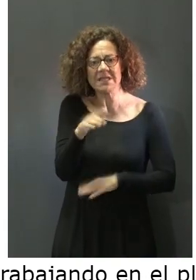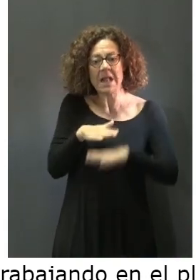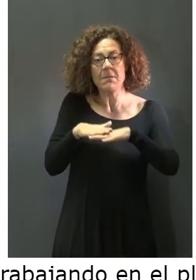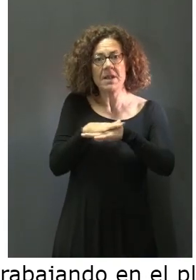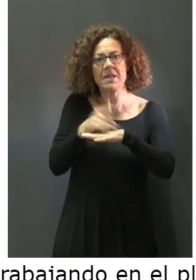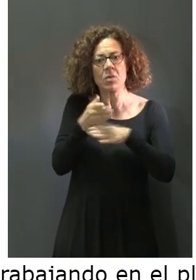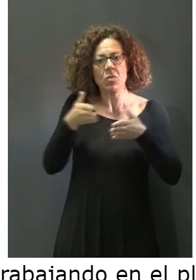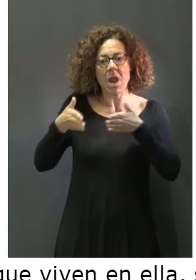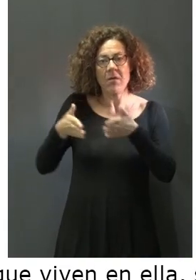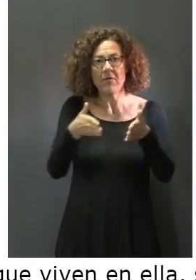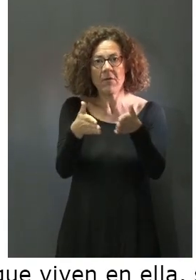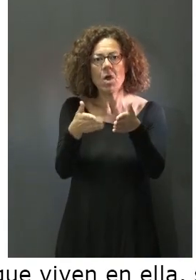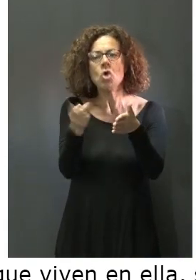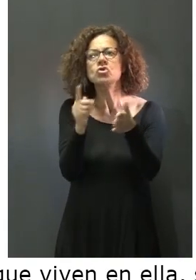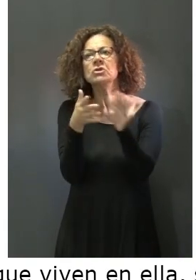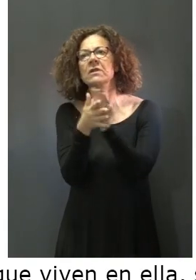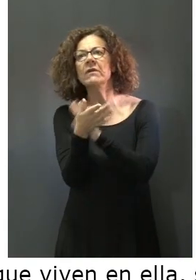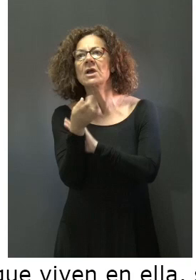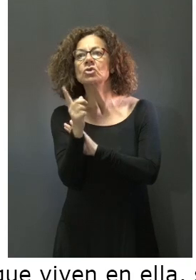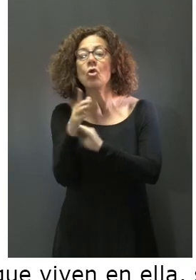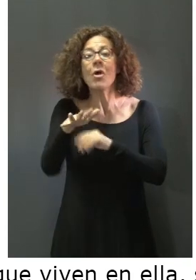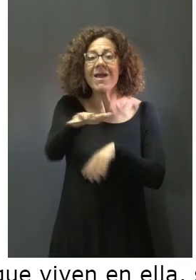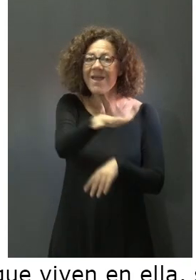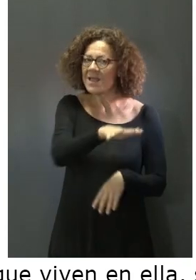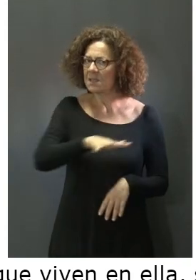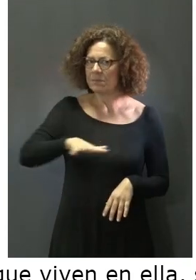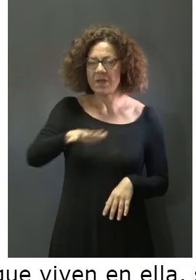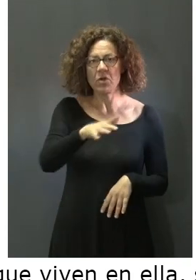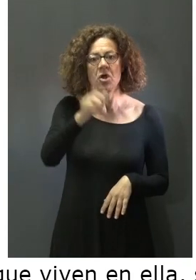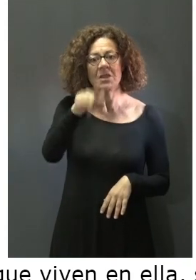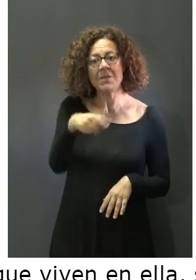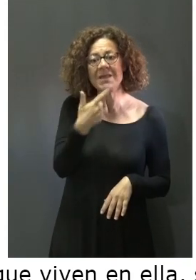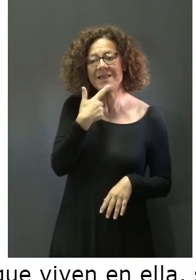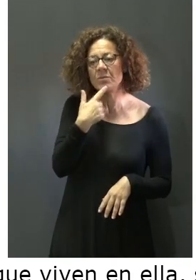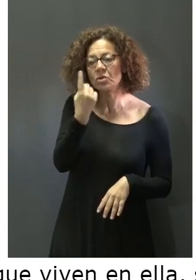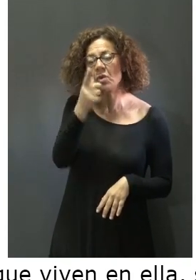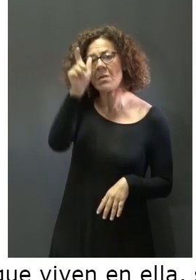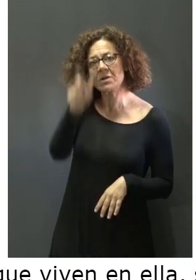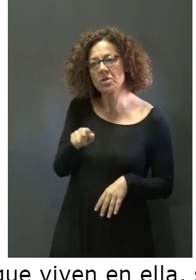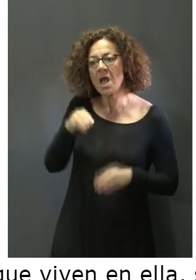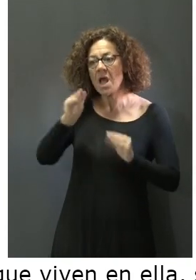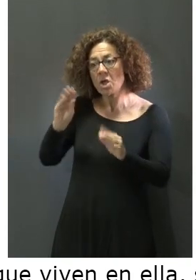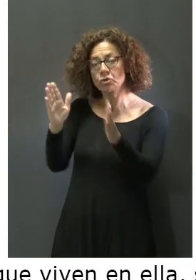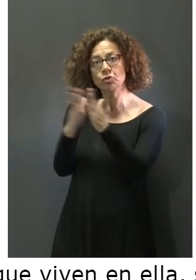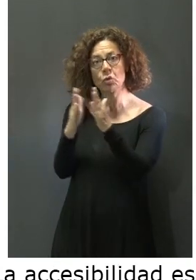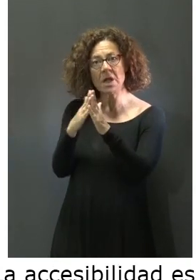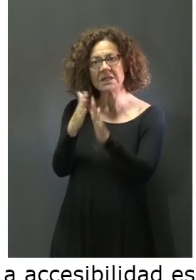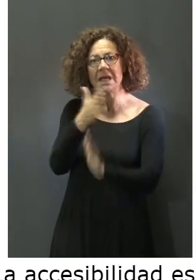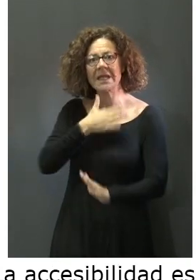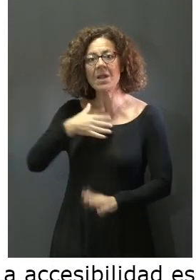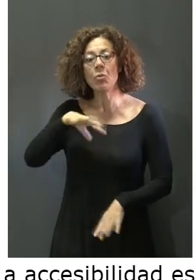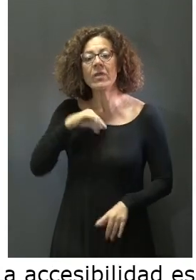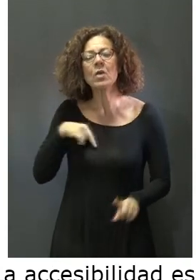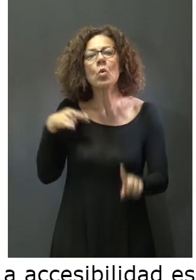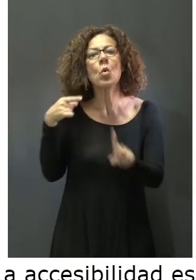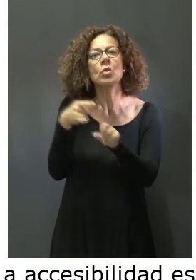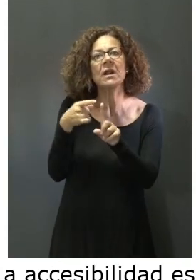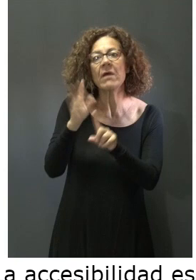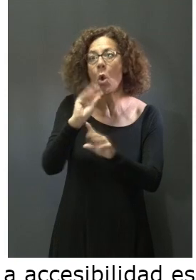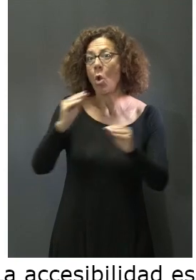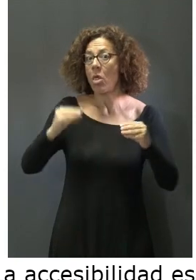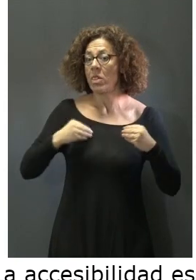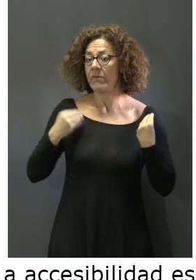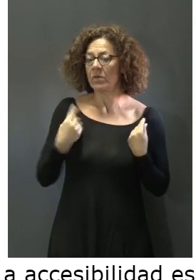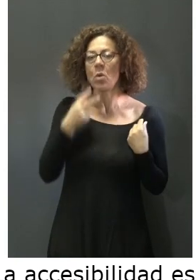una cadena. No estamos hablando de solo un espacio, estamos hablando de que una persona decide en su casa poder hacer uso o disfrute